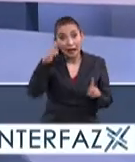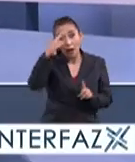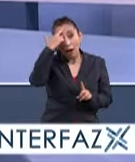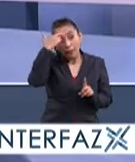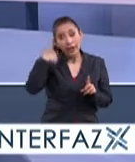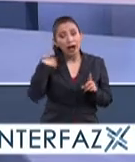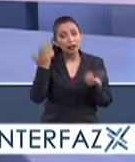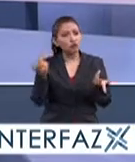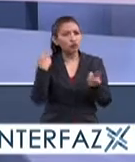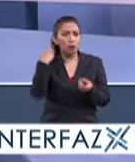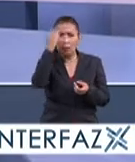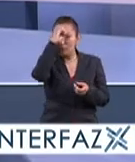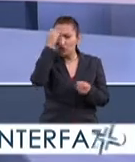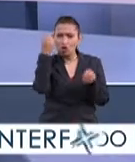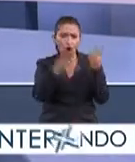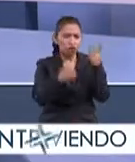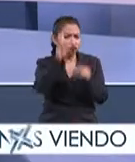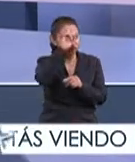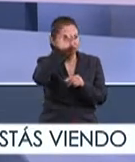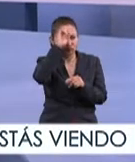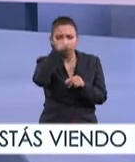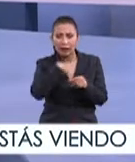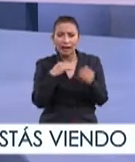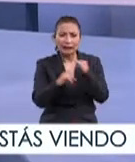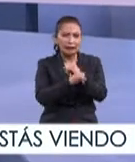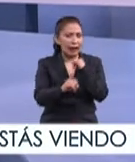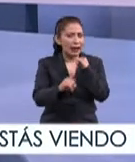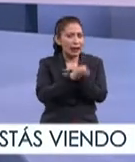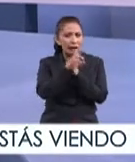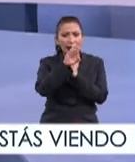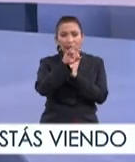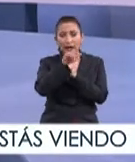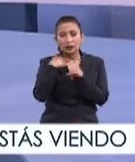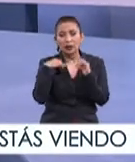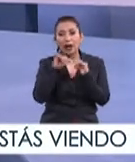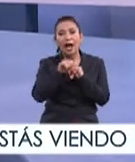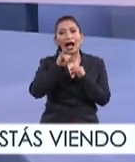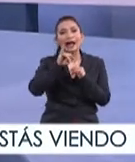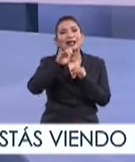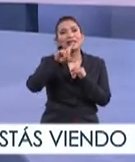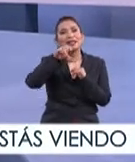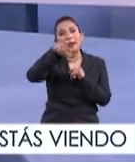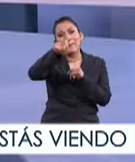Recuerden que recibimos todos sus comentarios y sugerencias a través de las redes sociales. Nos encuentran como